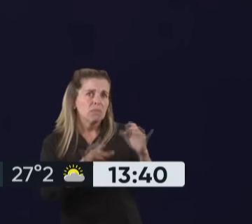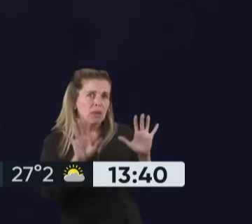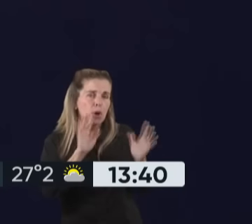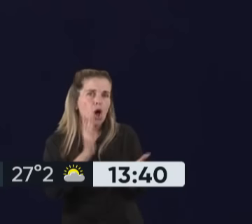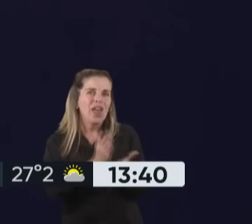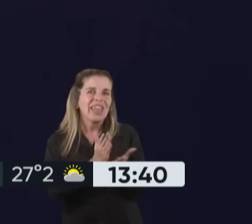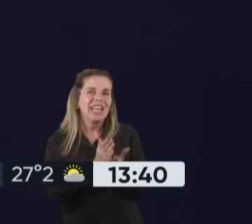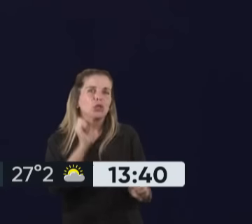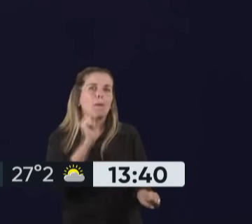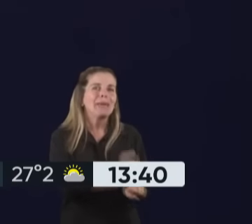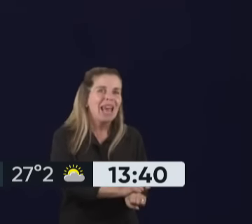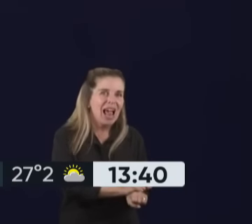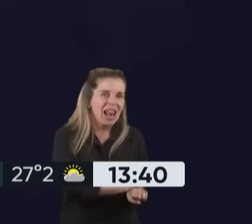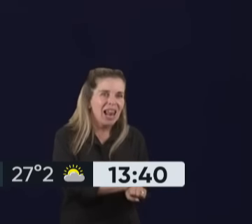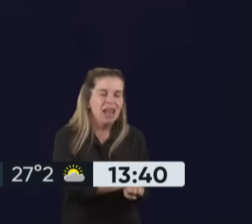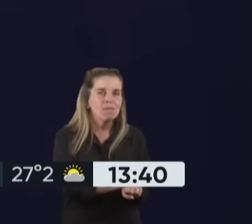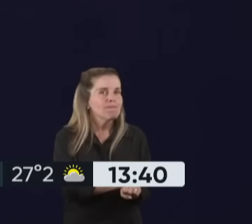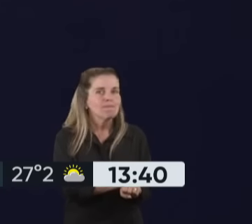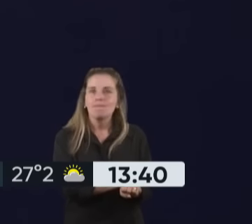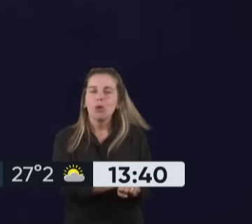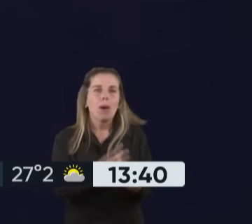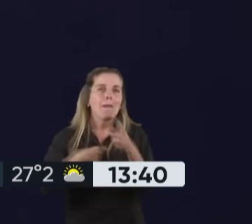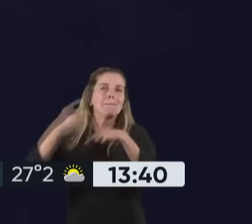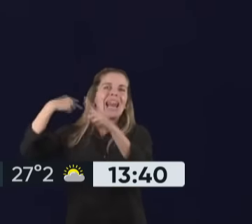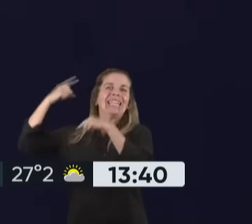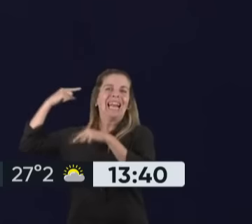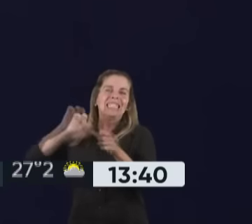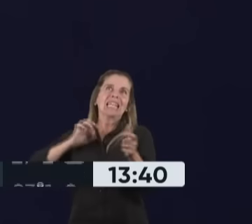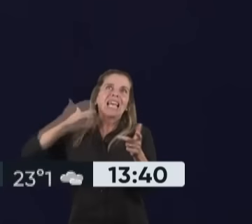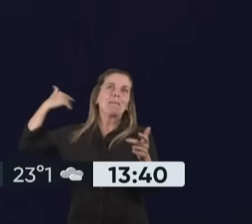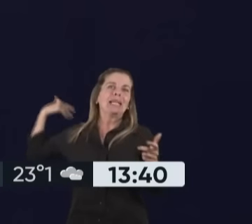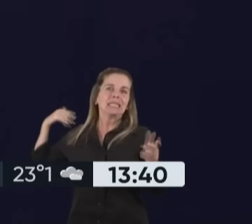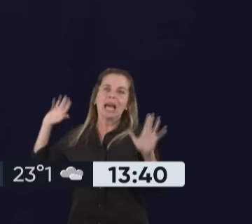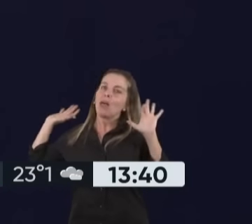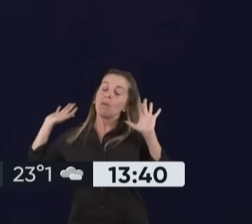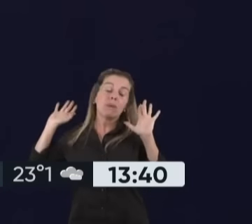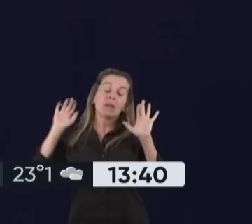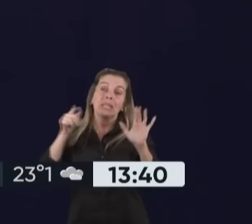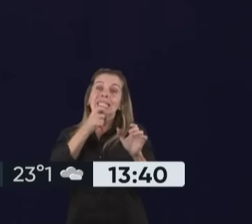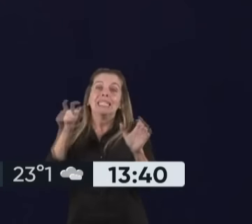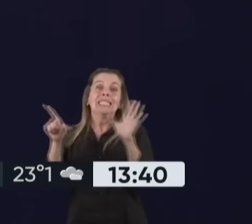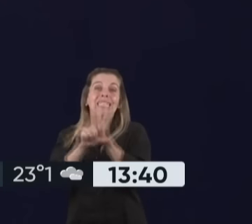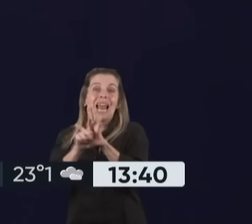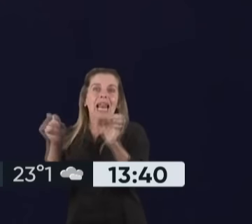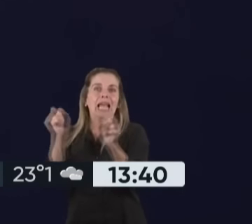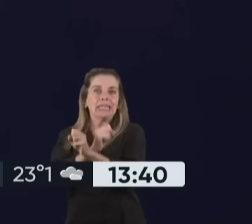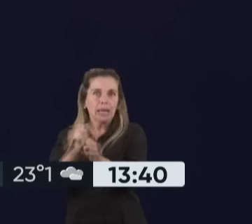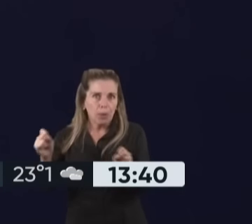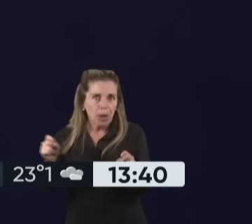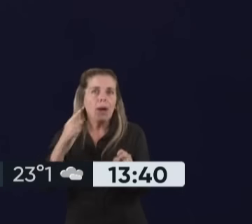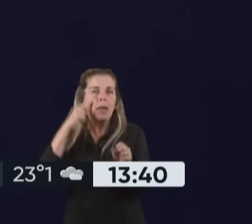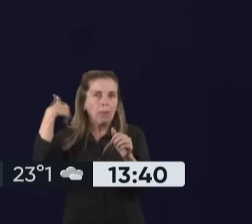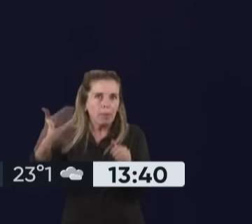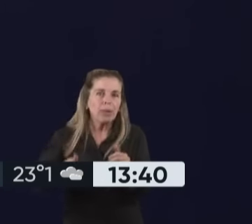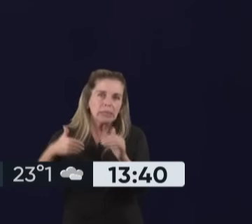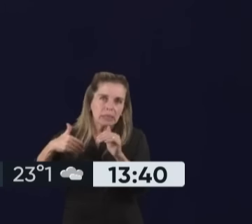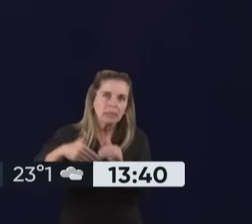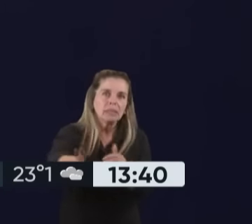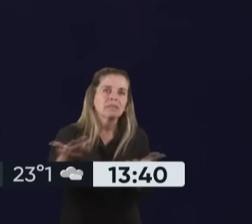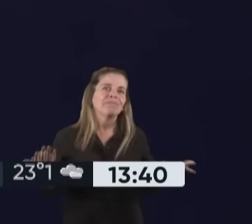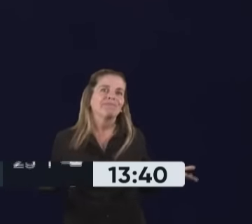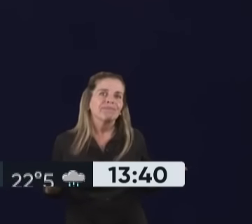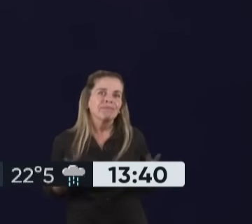penal no puede ir para atrás, no es retroactivo, así que será a partir de aquellos cuyas condenas